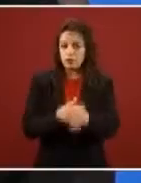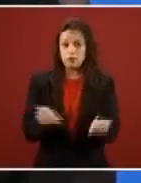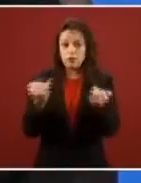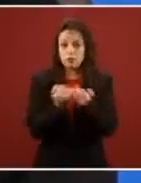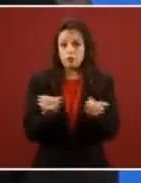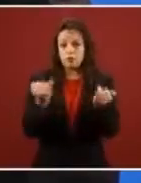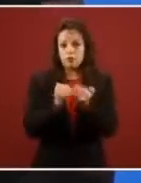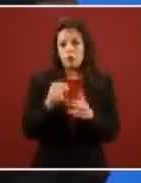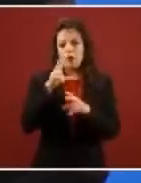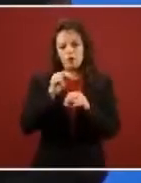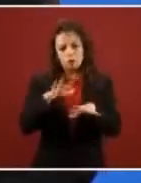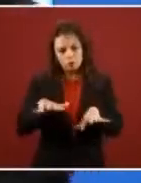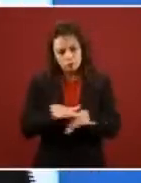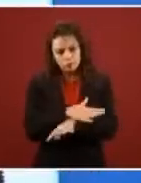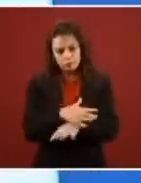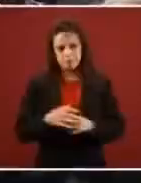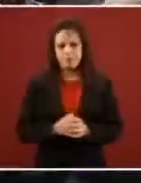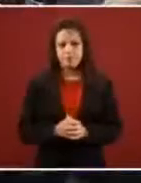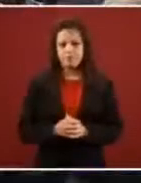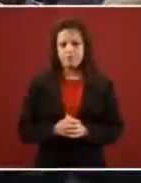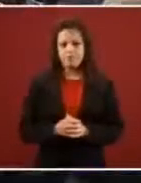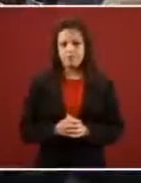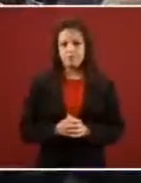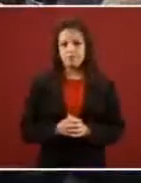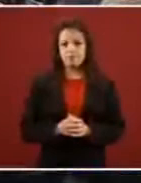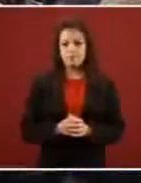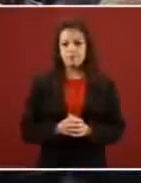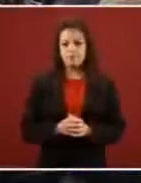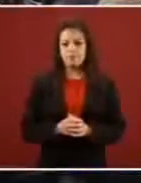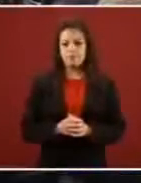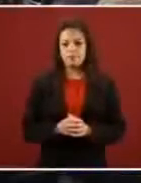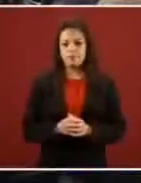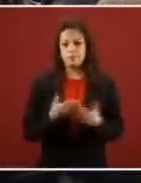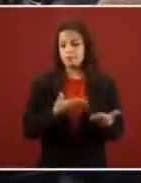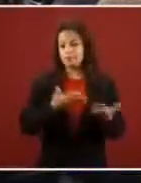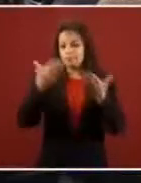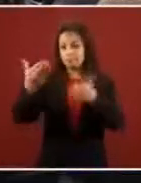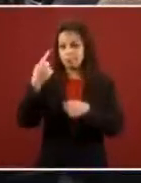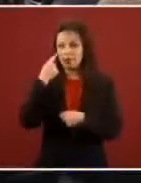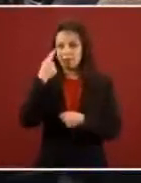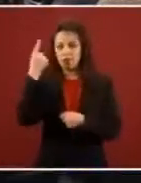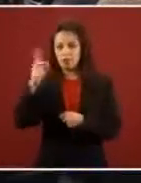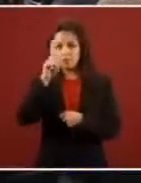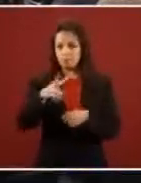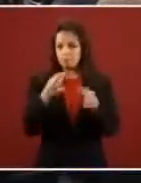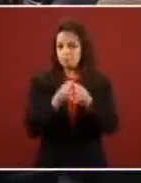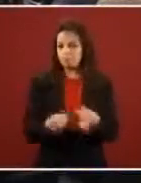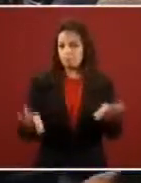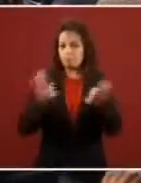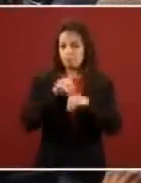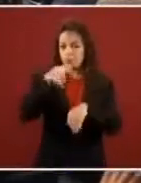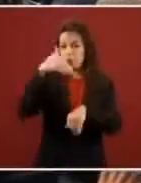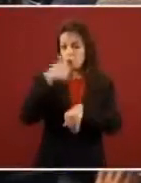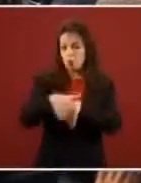permites. ¿Cómo no? Ahorita, mira. Esto es muy importante, son cifras oficiales.